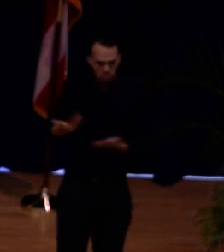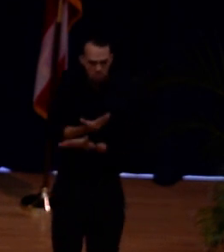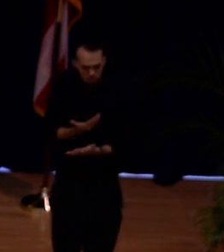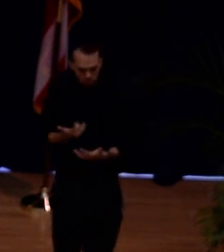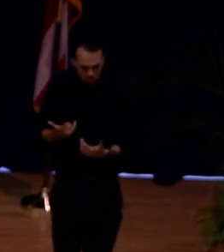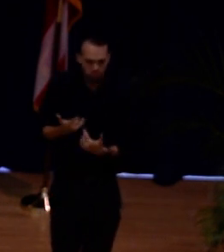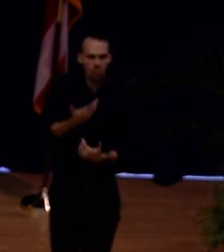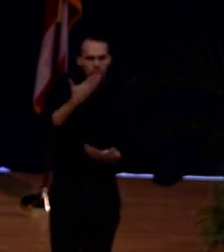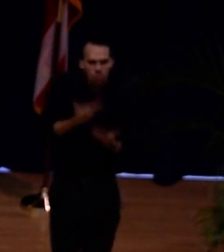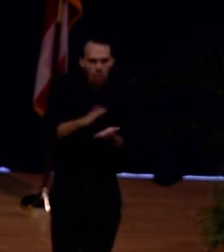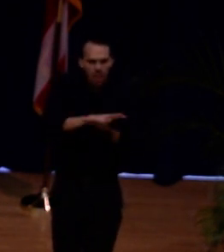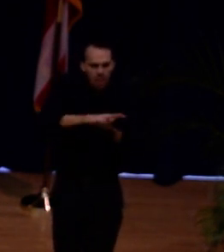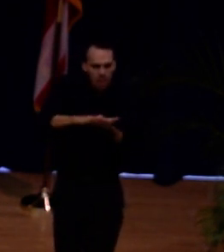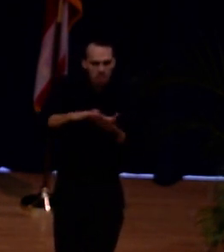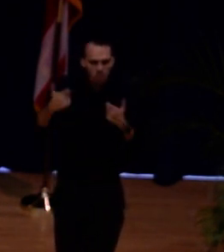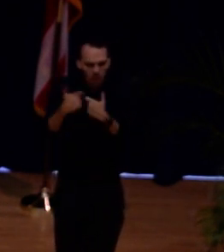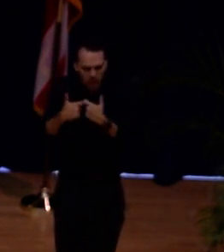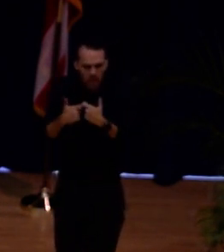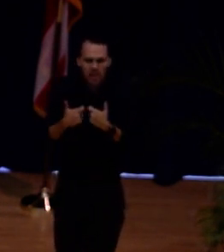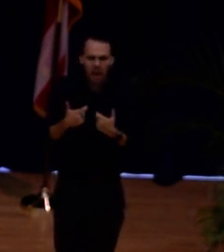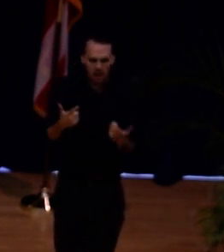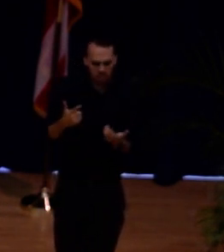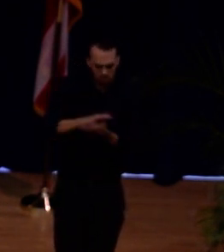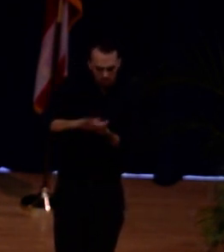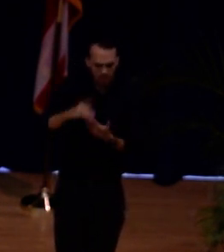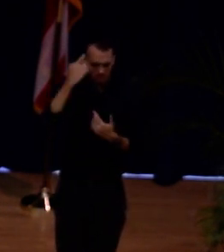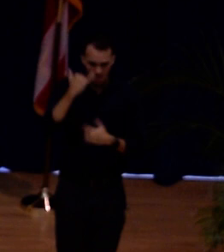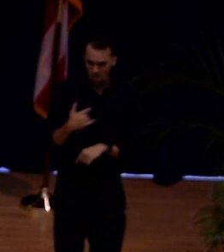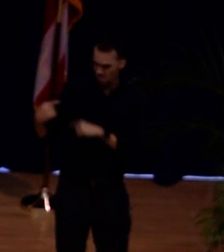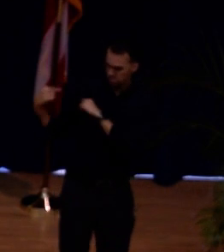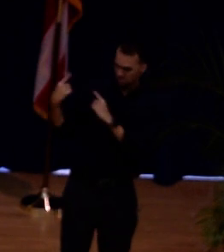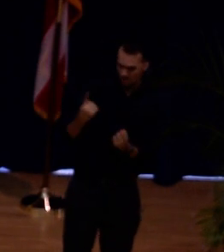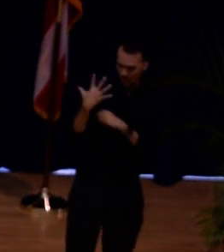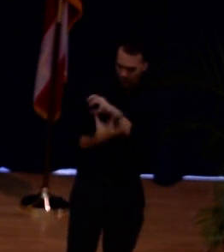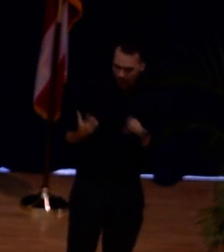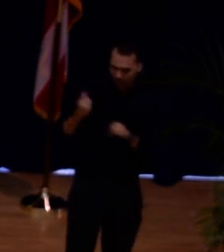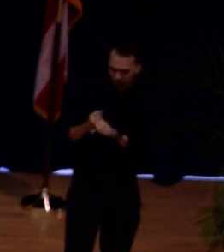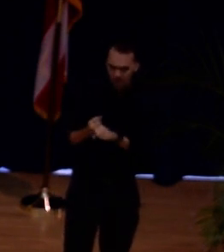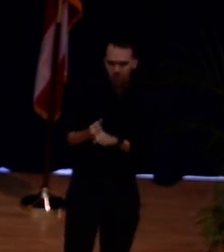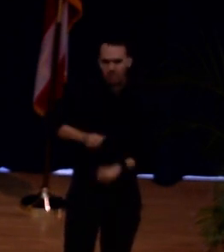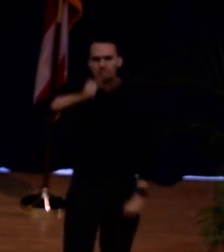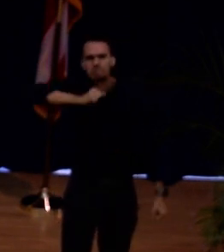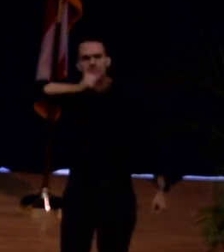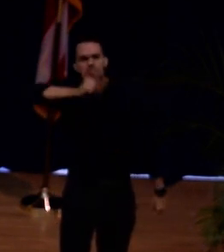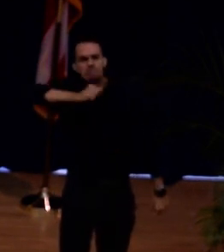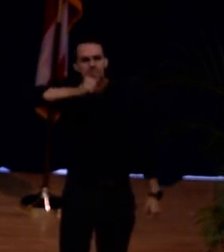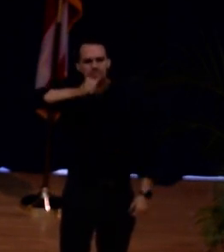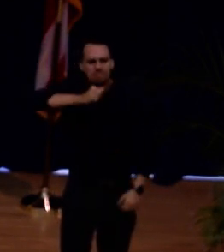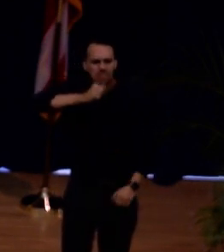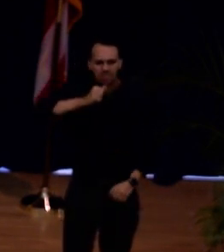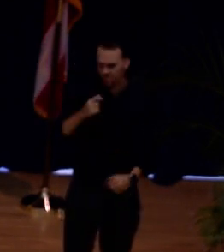en comunidades que han sido sacrificadas a través de los años para que podamos tener energía. Vieron ahorita en la